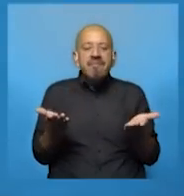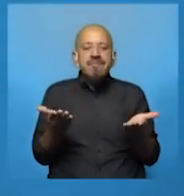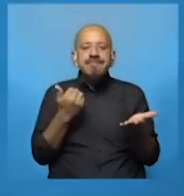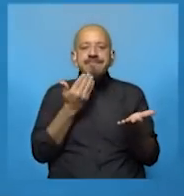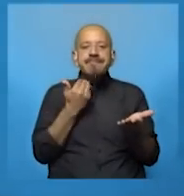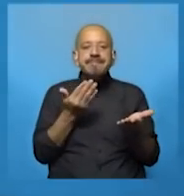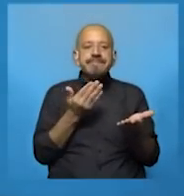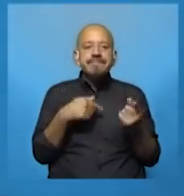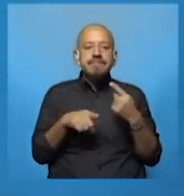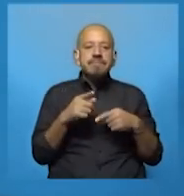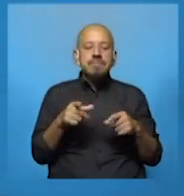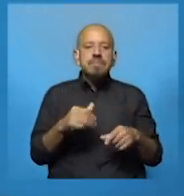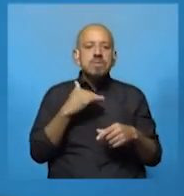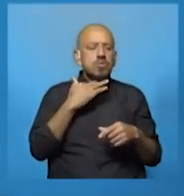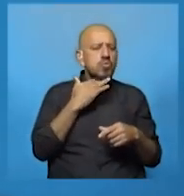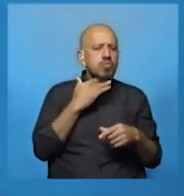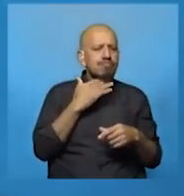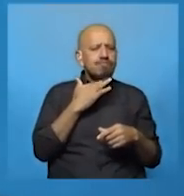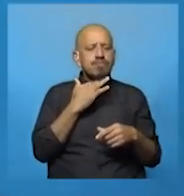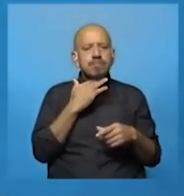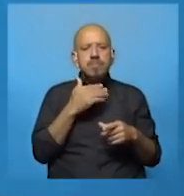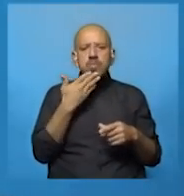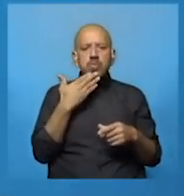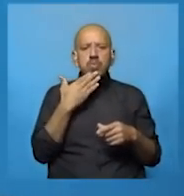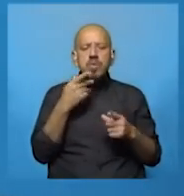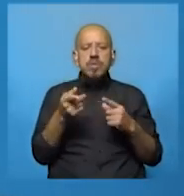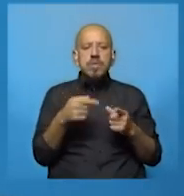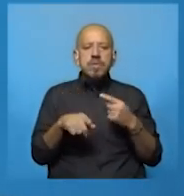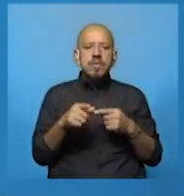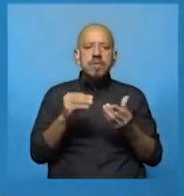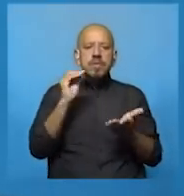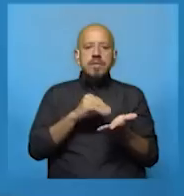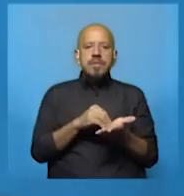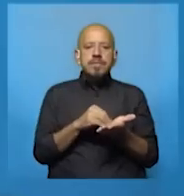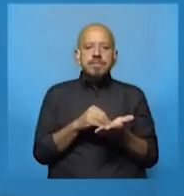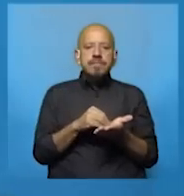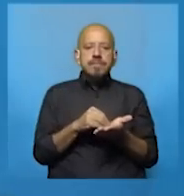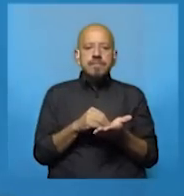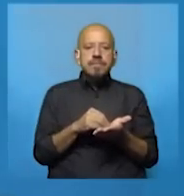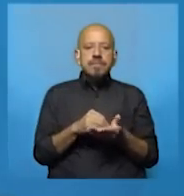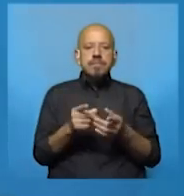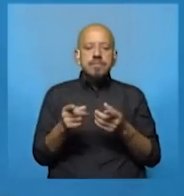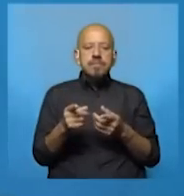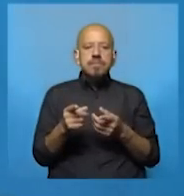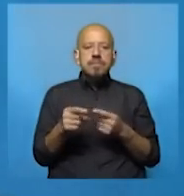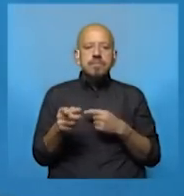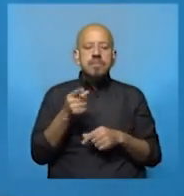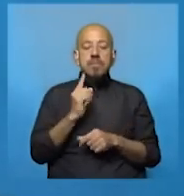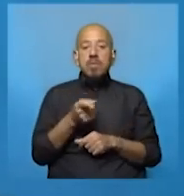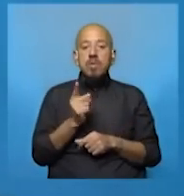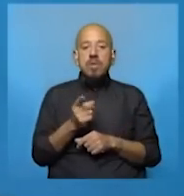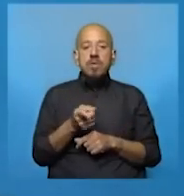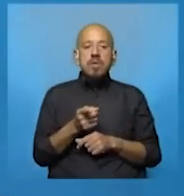no se hacen reporte de operaciones sospechosas e inusuales estos reportes son registros que hace un sujeto obligado